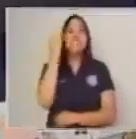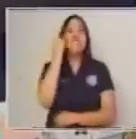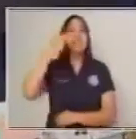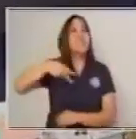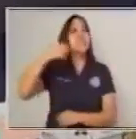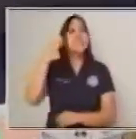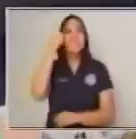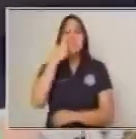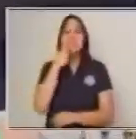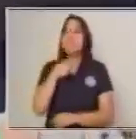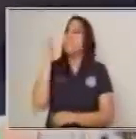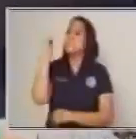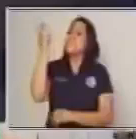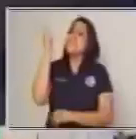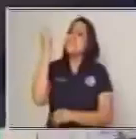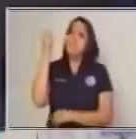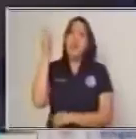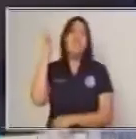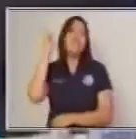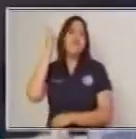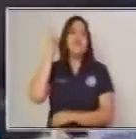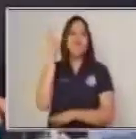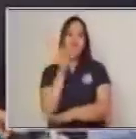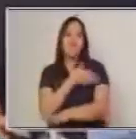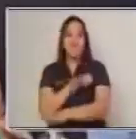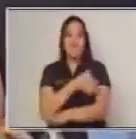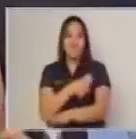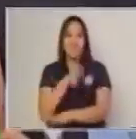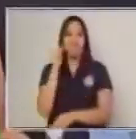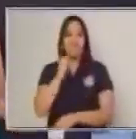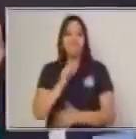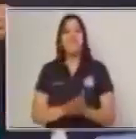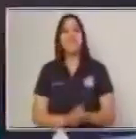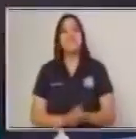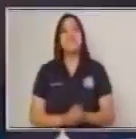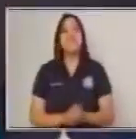Y sirve para llevar el ritmo en la música.